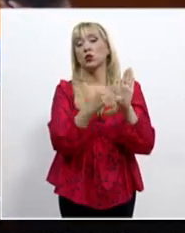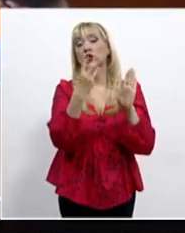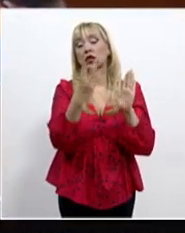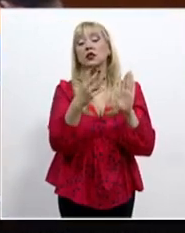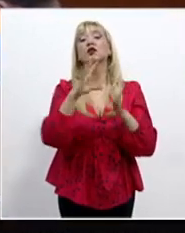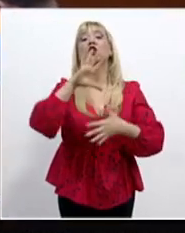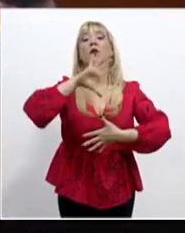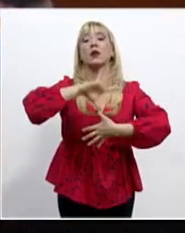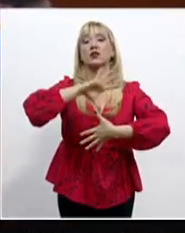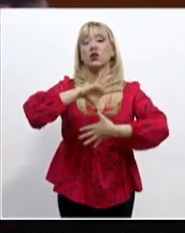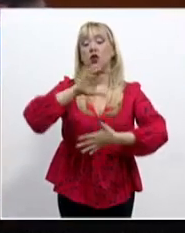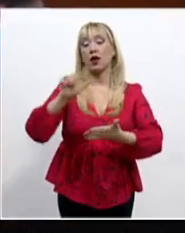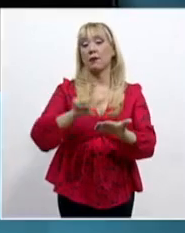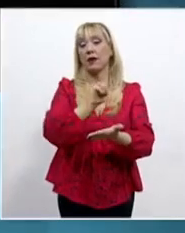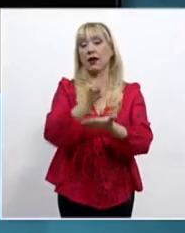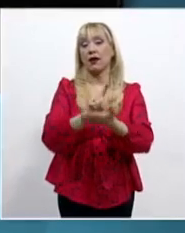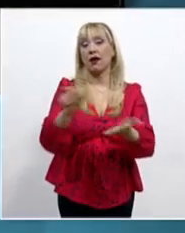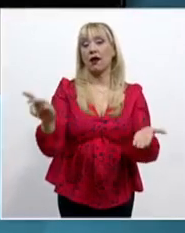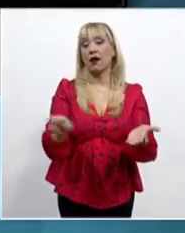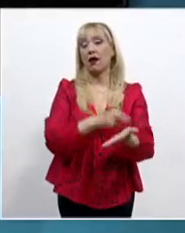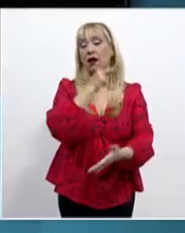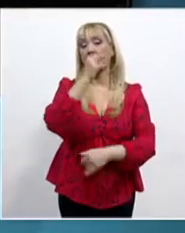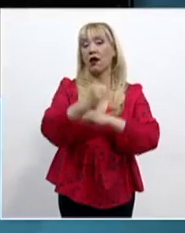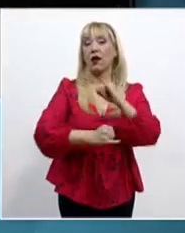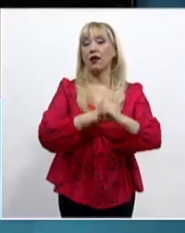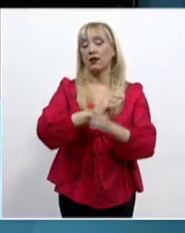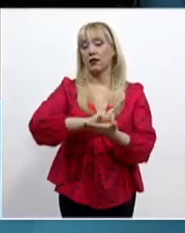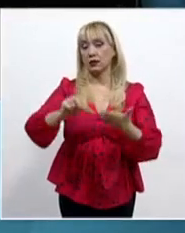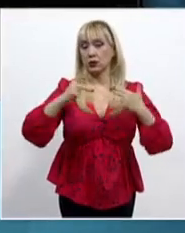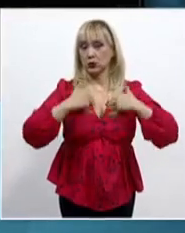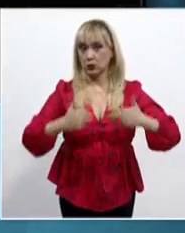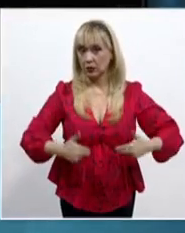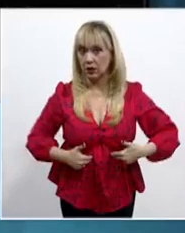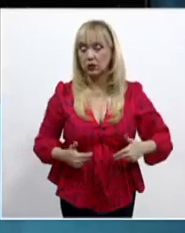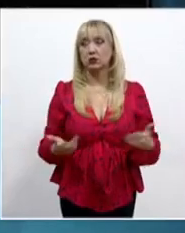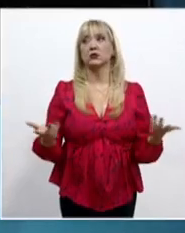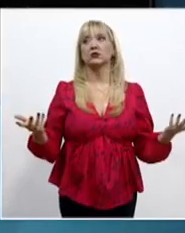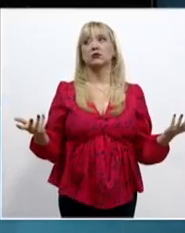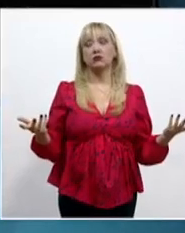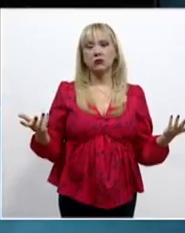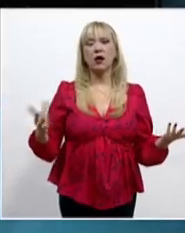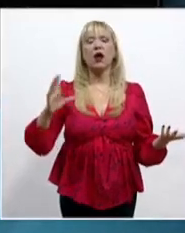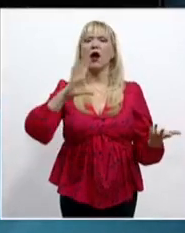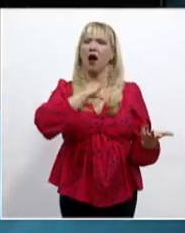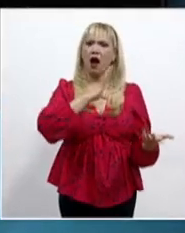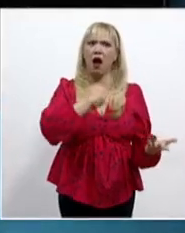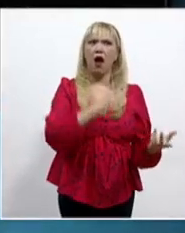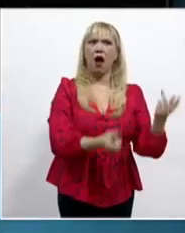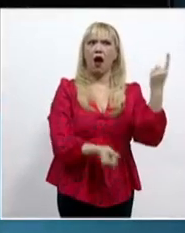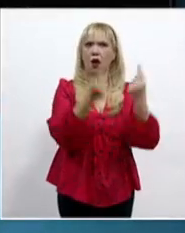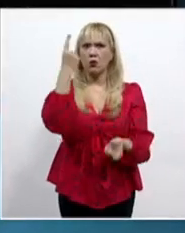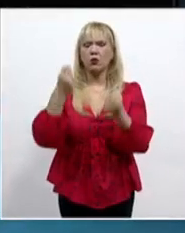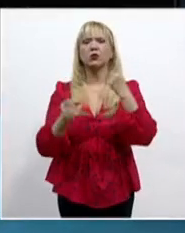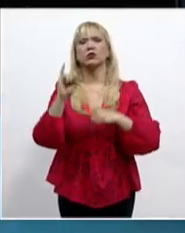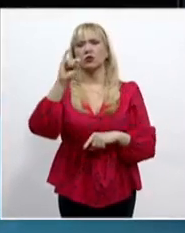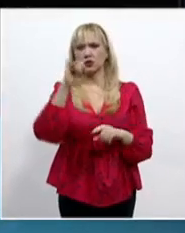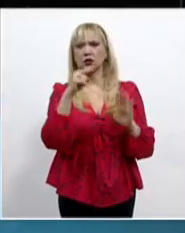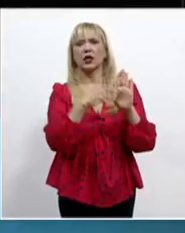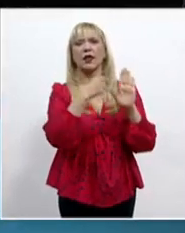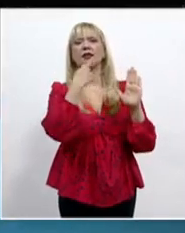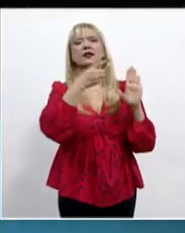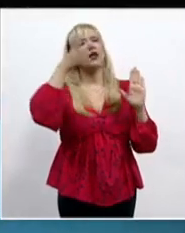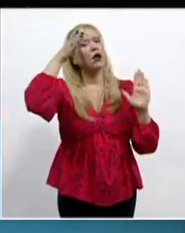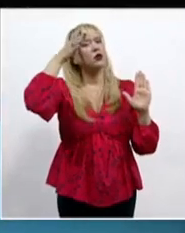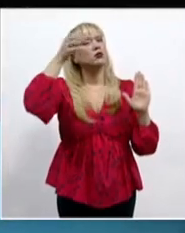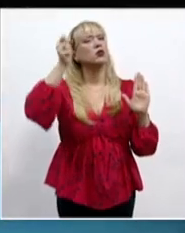Convención Americana de Derechos Humanos, en la cual precisa que si bien el concepto es vago, existen casos claros de aplicación del concepto, pues